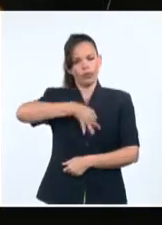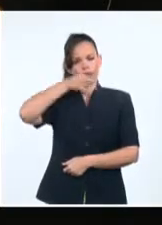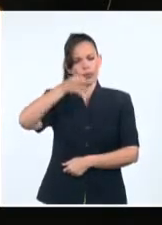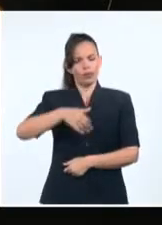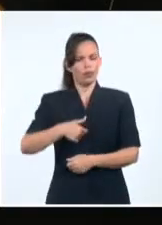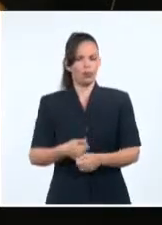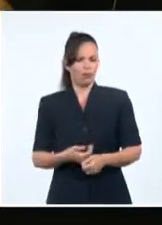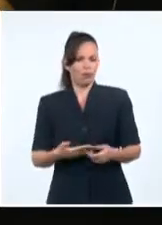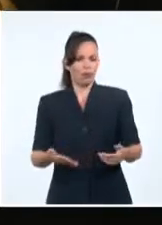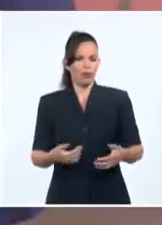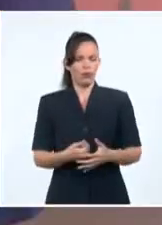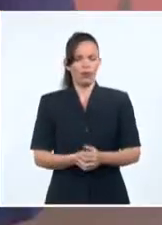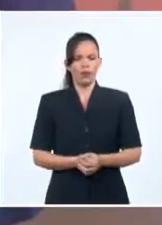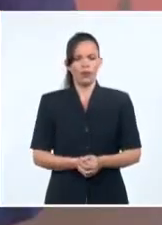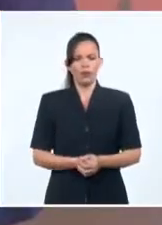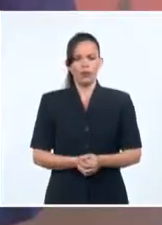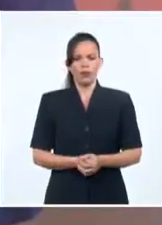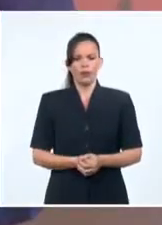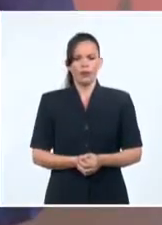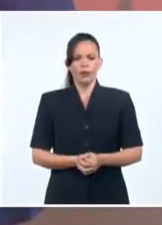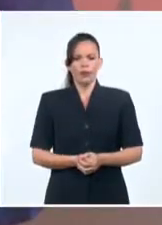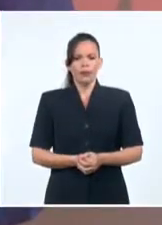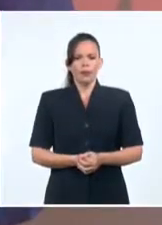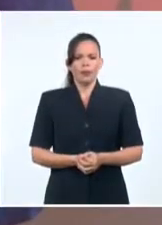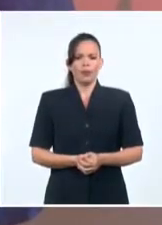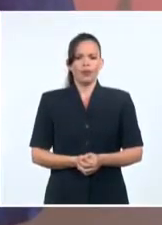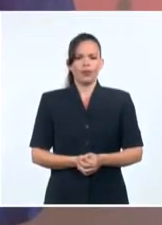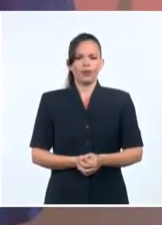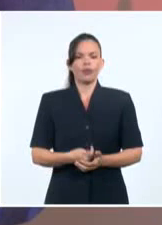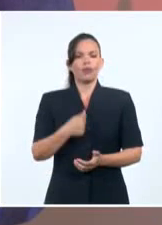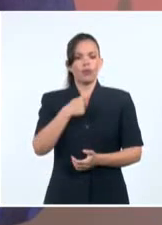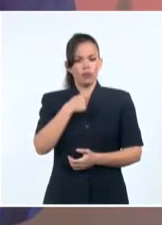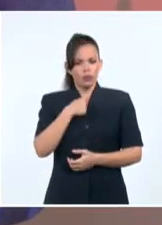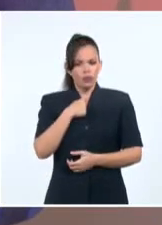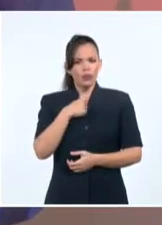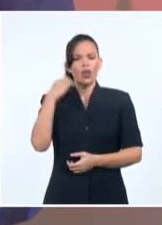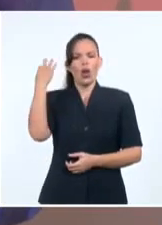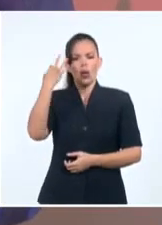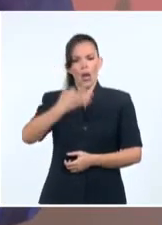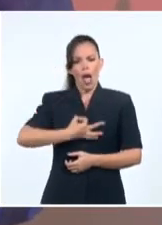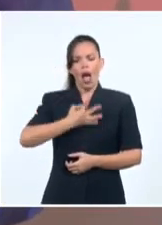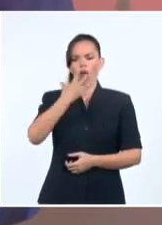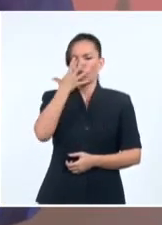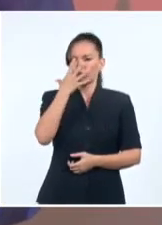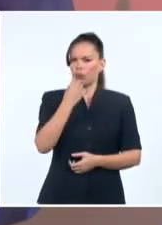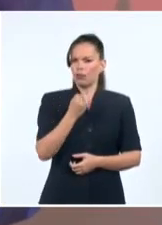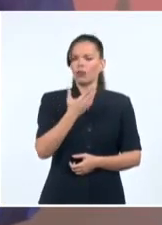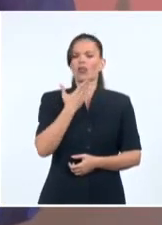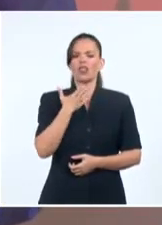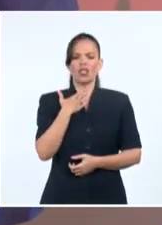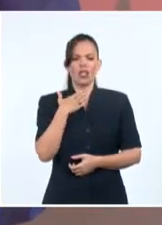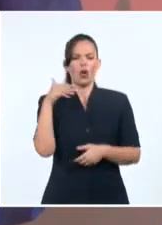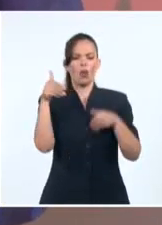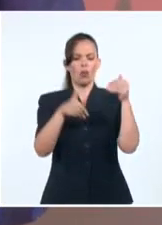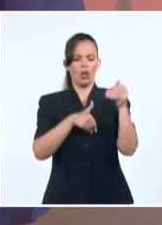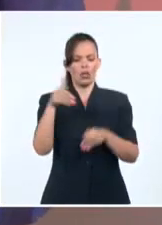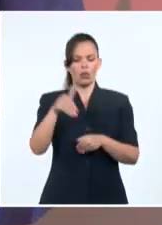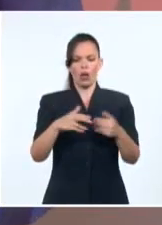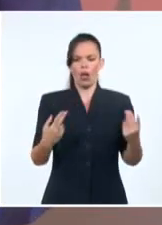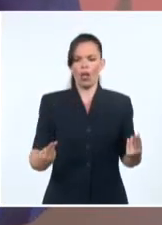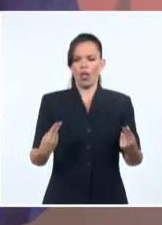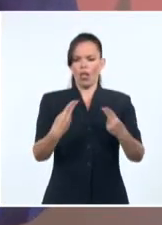mi deseo de participar en este foro, que es para nosotros un acontecimiento